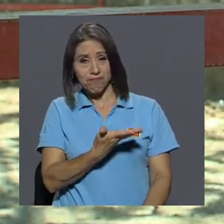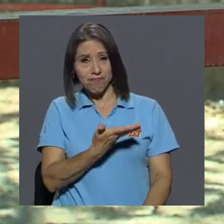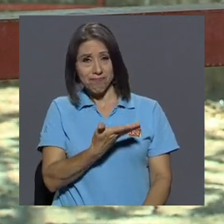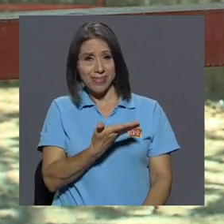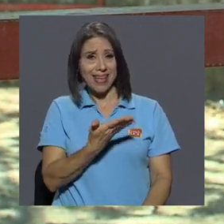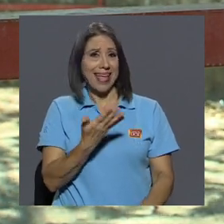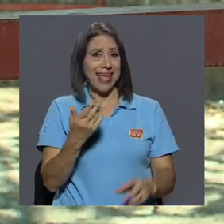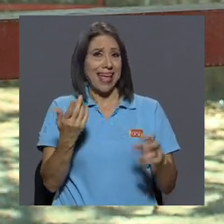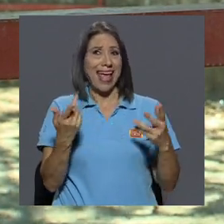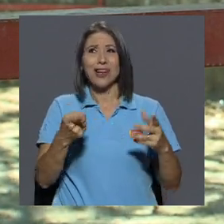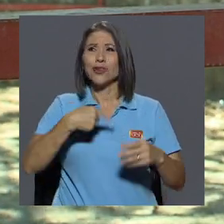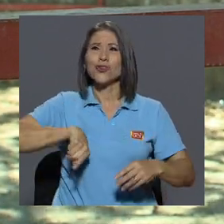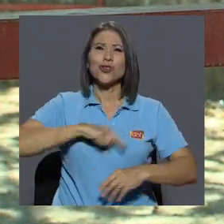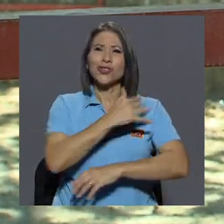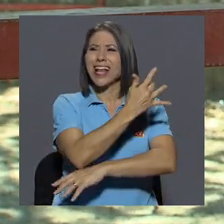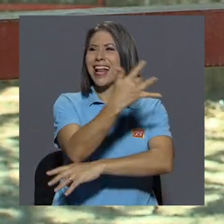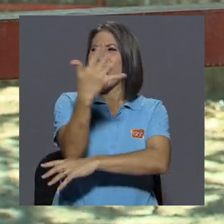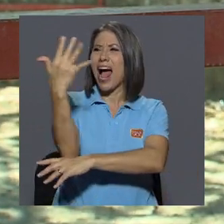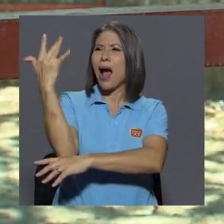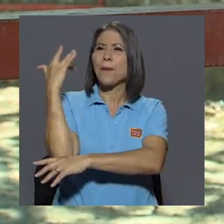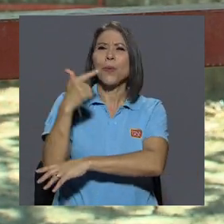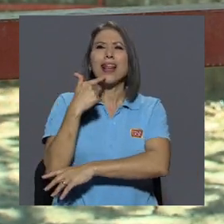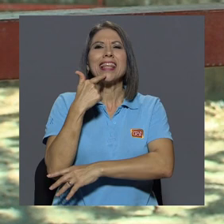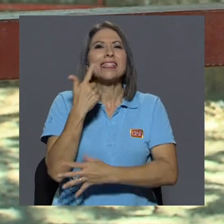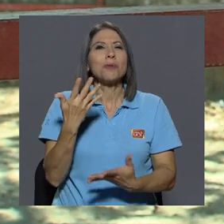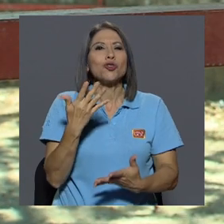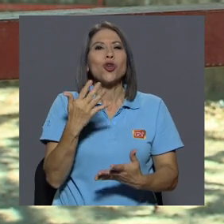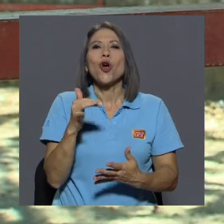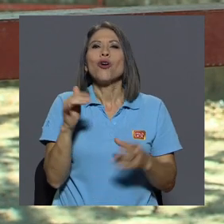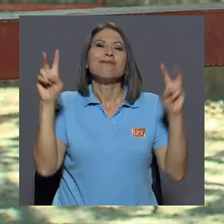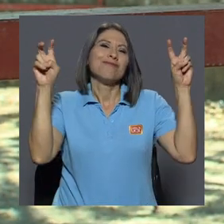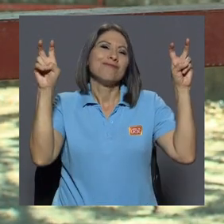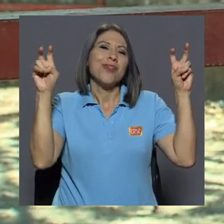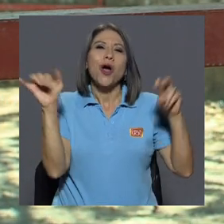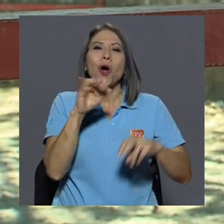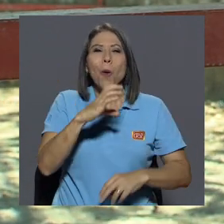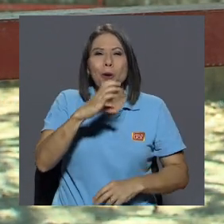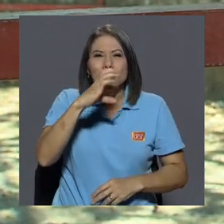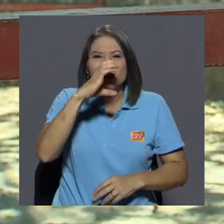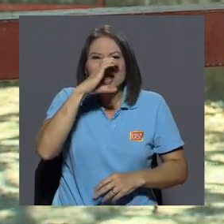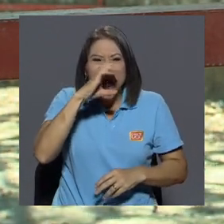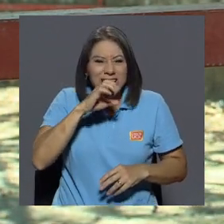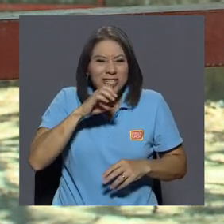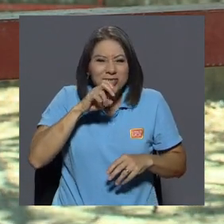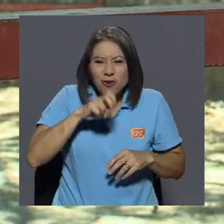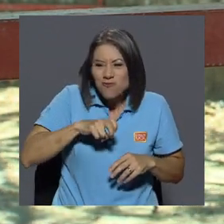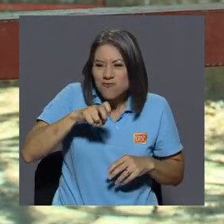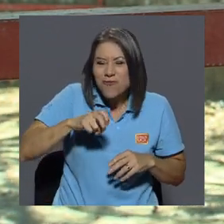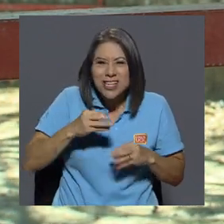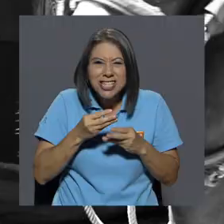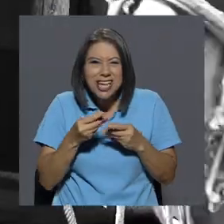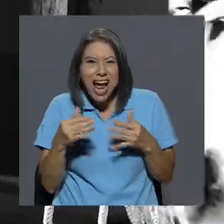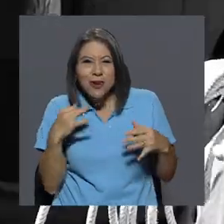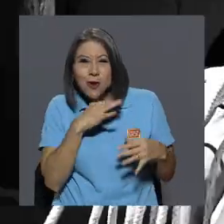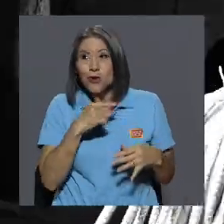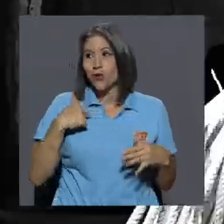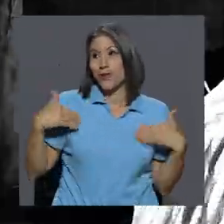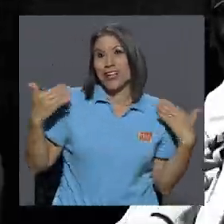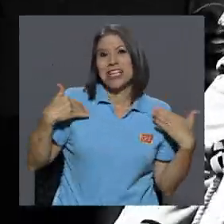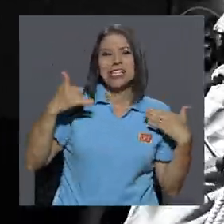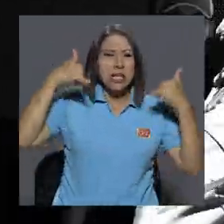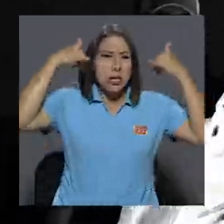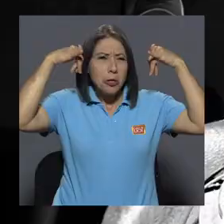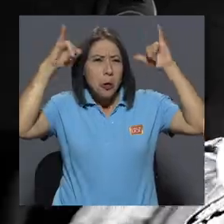en el campo le decimos como chancho en charco. Yo estoy feliz aquí hoy. Hay toros, hay ovejas, hay cerdos,